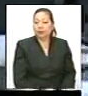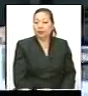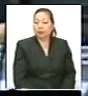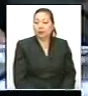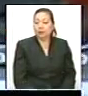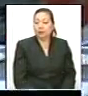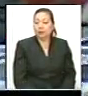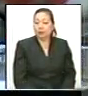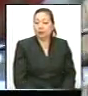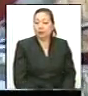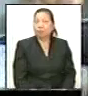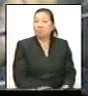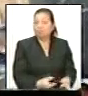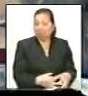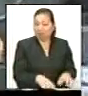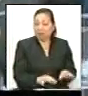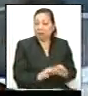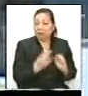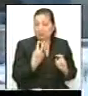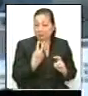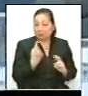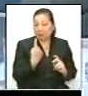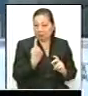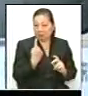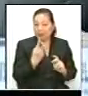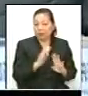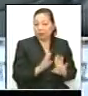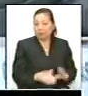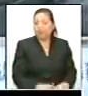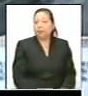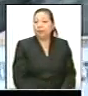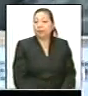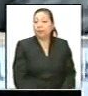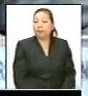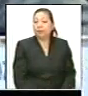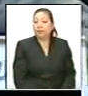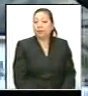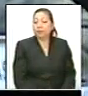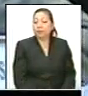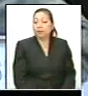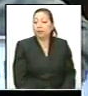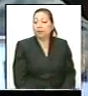sería importante tocar este punto más bien de la agenda.